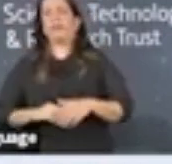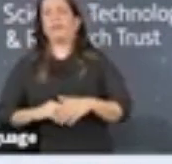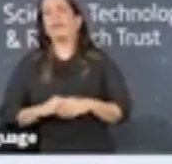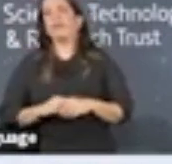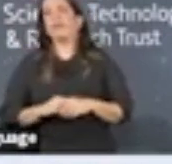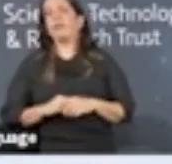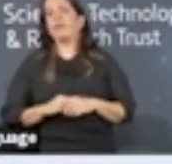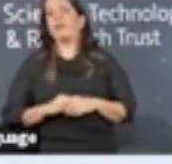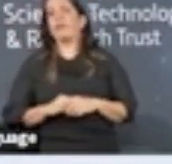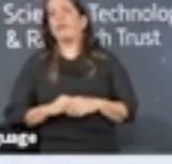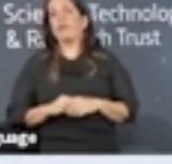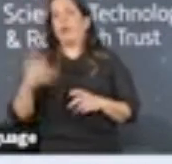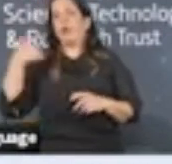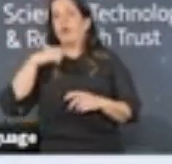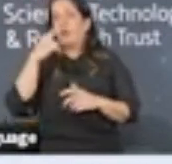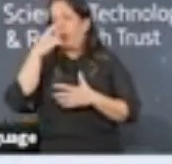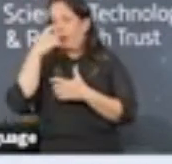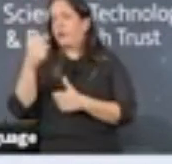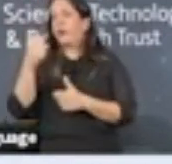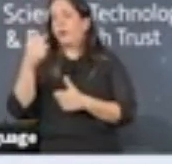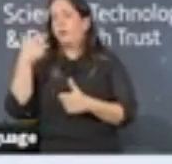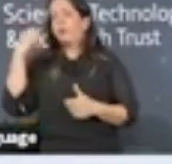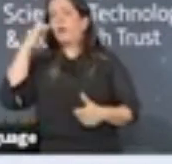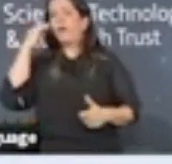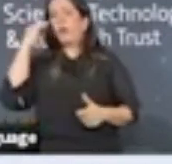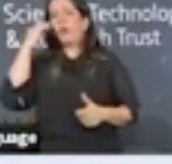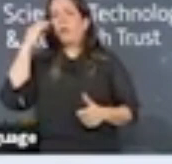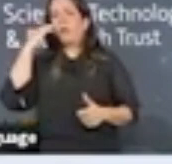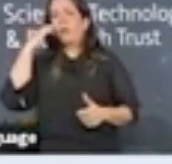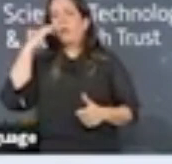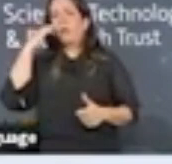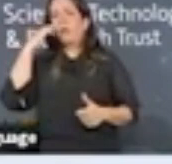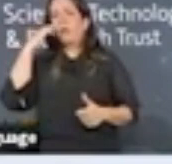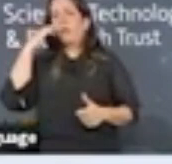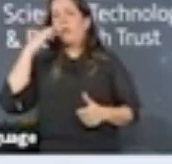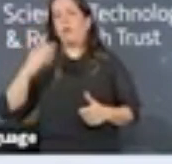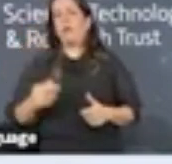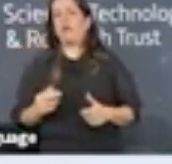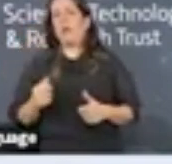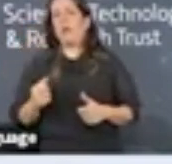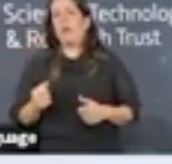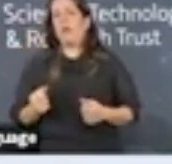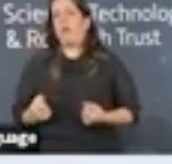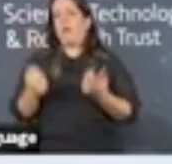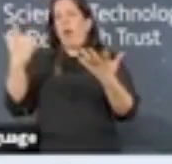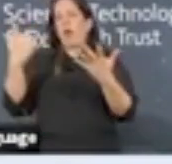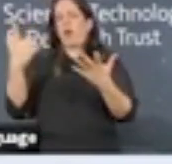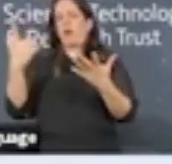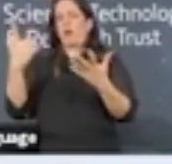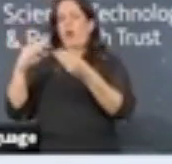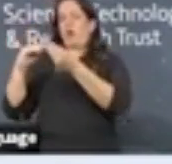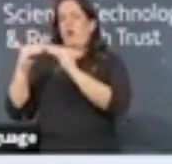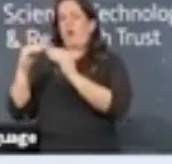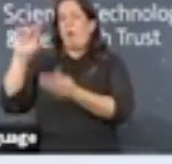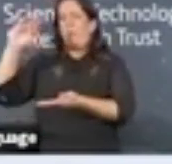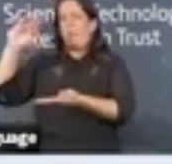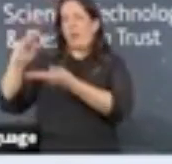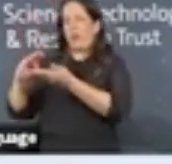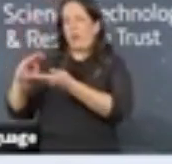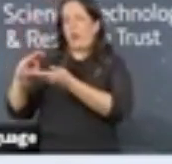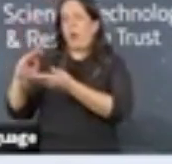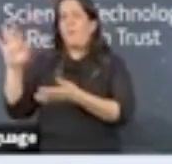Nosotros estamos interesados en saber cuál es el número mínimo de mosquitos que es